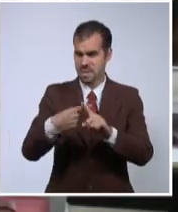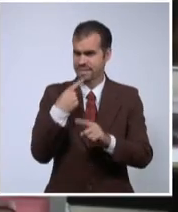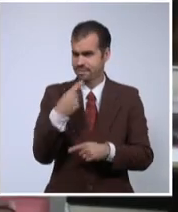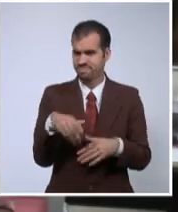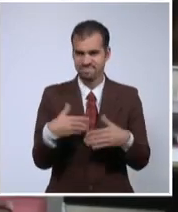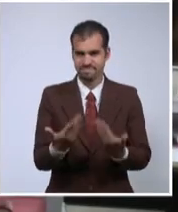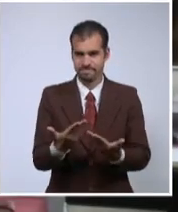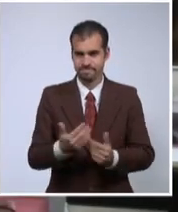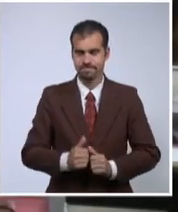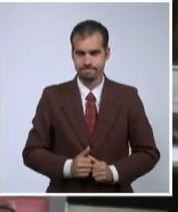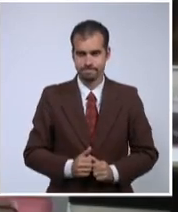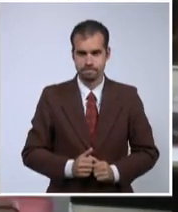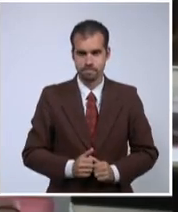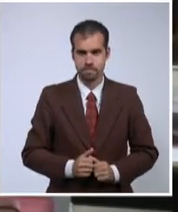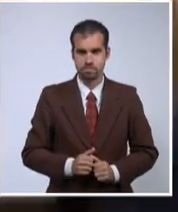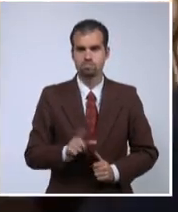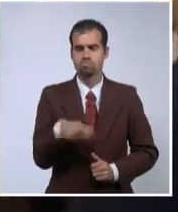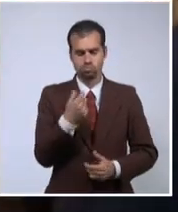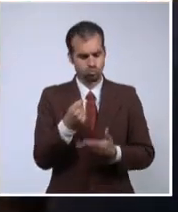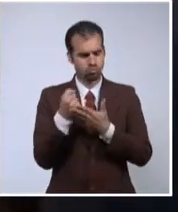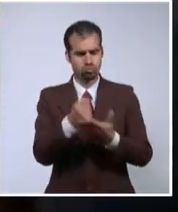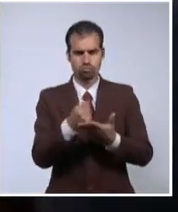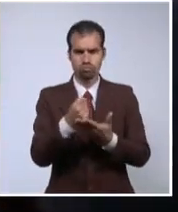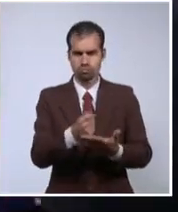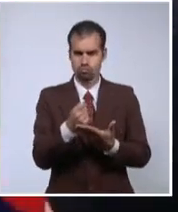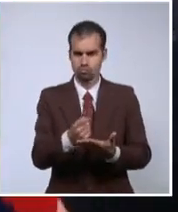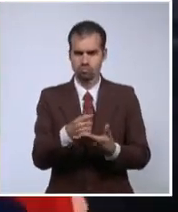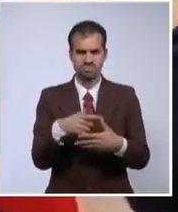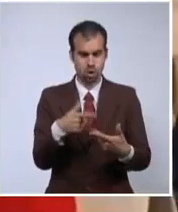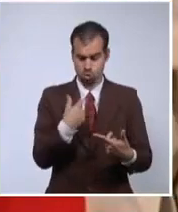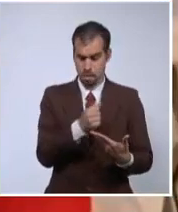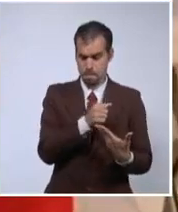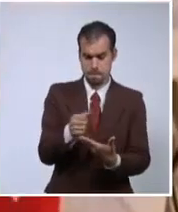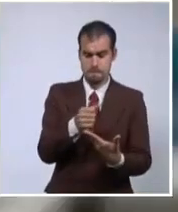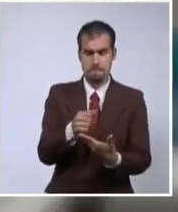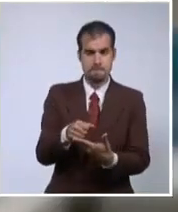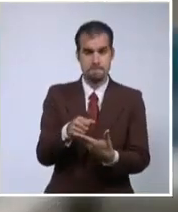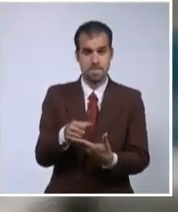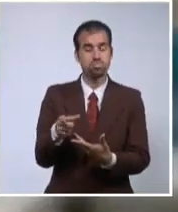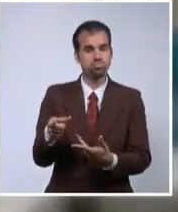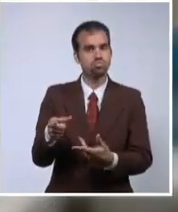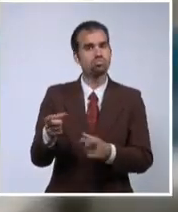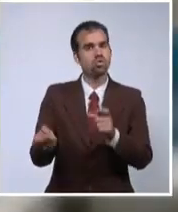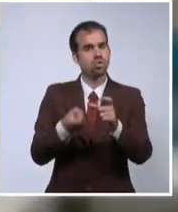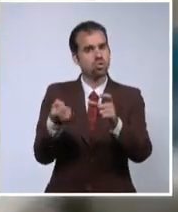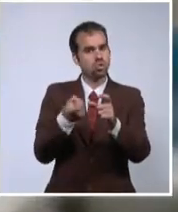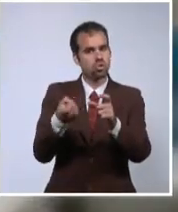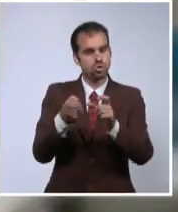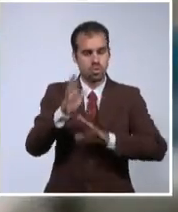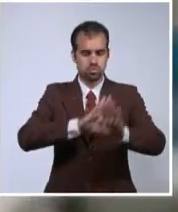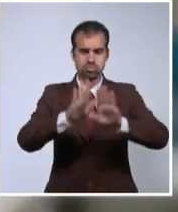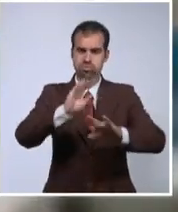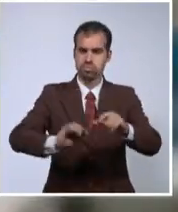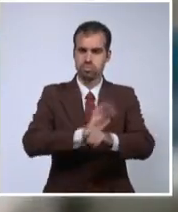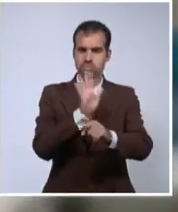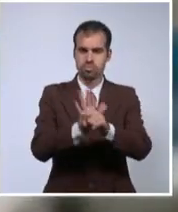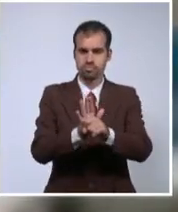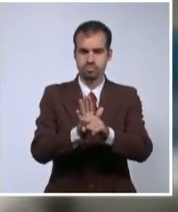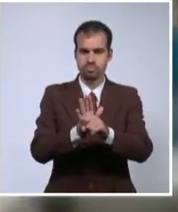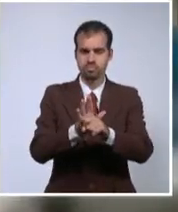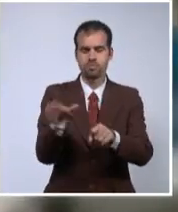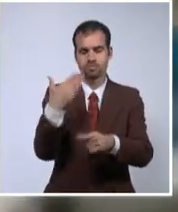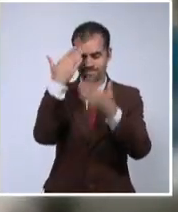apoyamos también los esfuerzos de nuestros amigos en su lucha contra la propagación de la COVID-19. Saludamos los éxitos